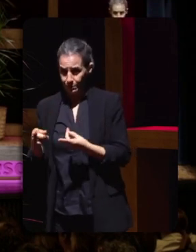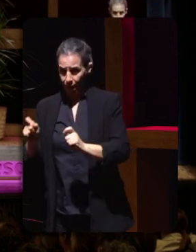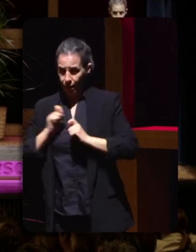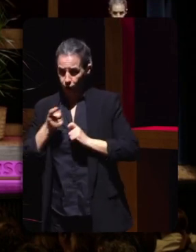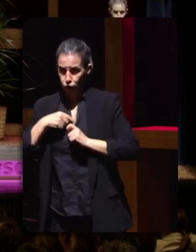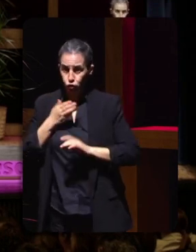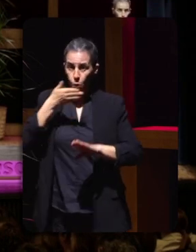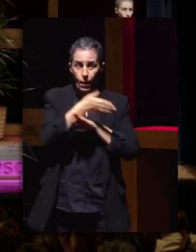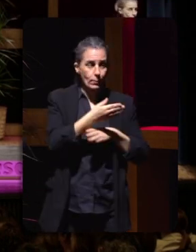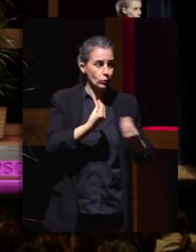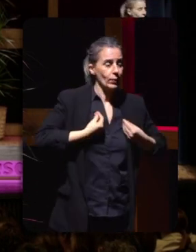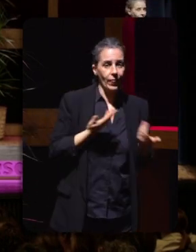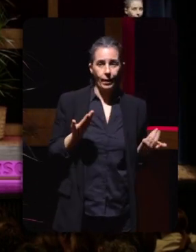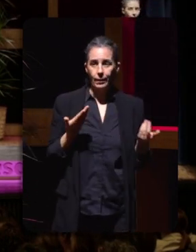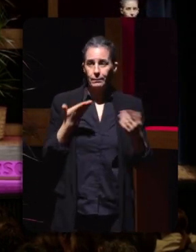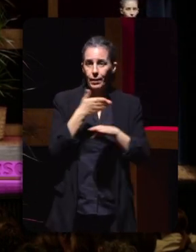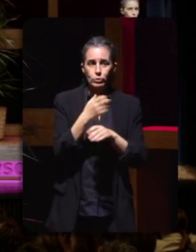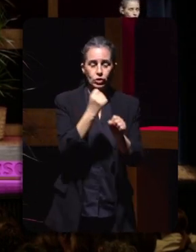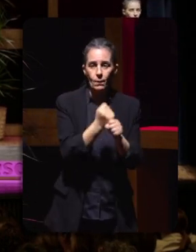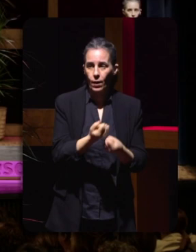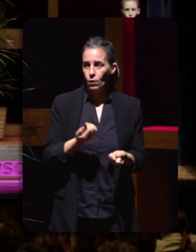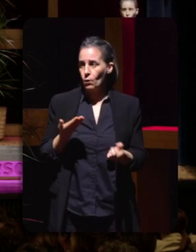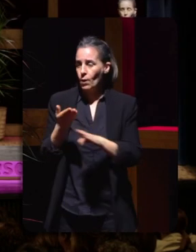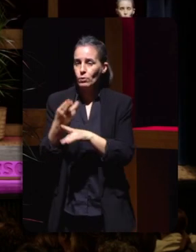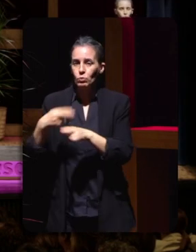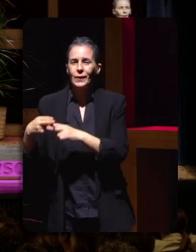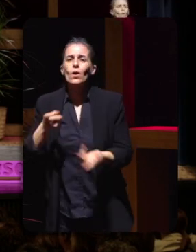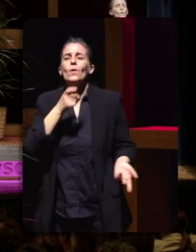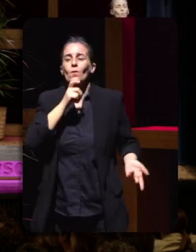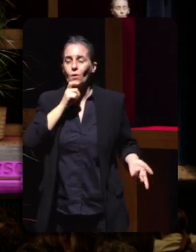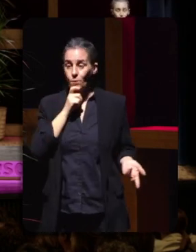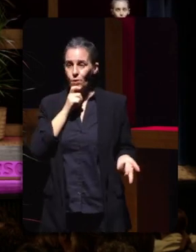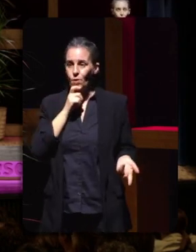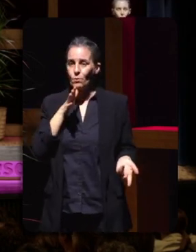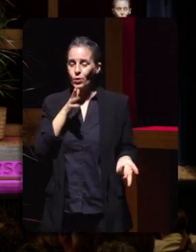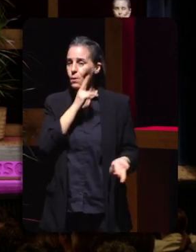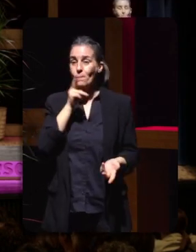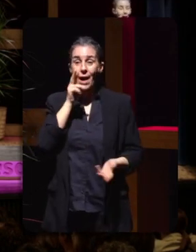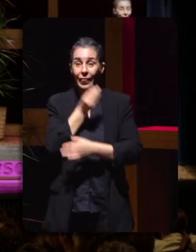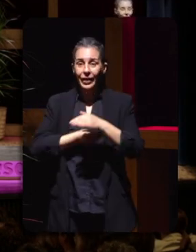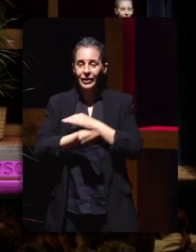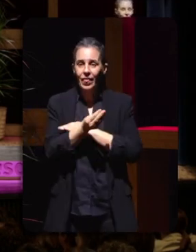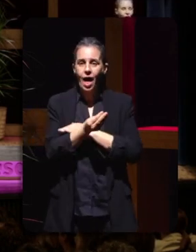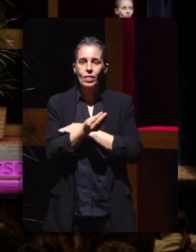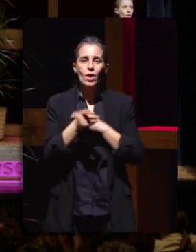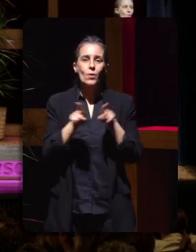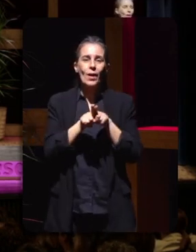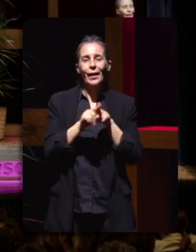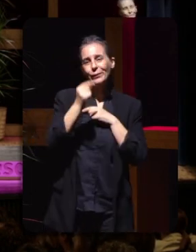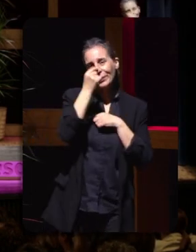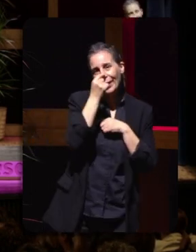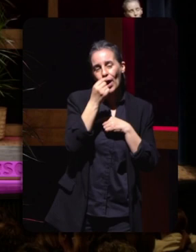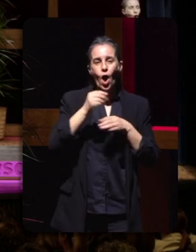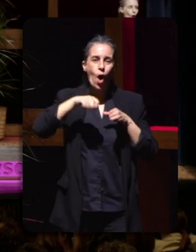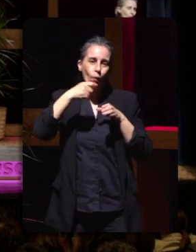cómo vamos a la política Porque si la maternidad todavía hoy es entendida casi como lo de los potitos el carrito